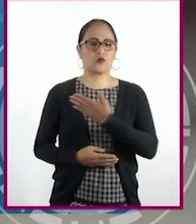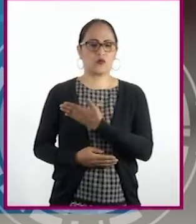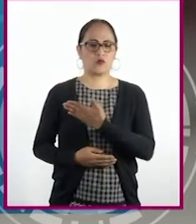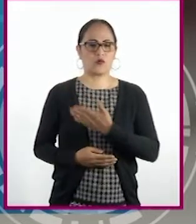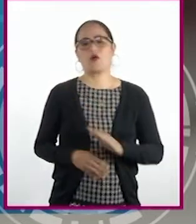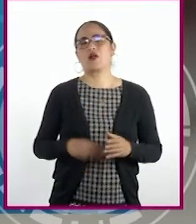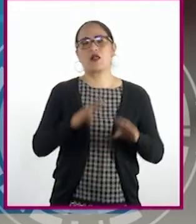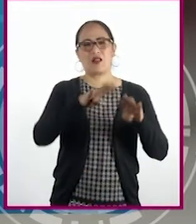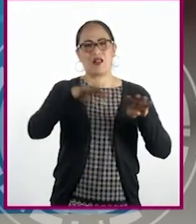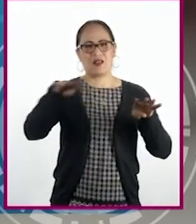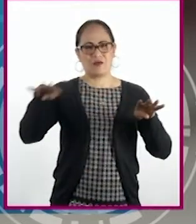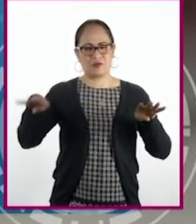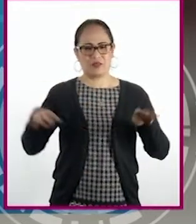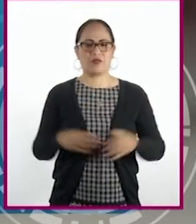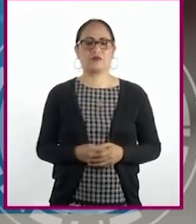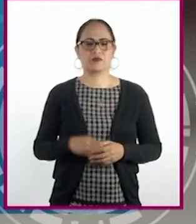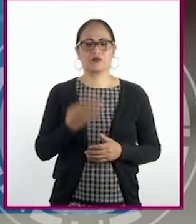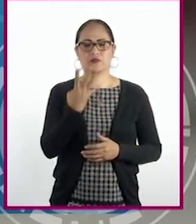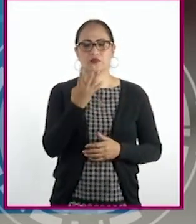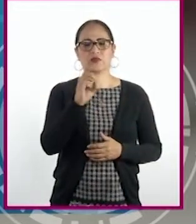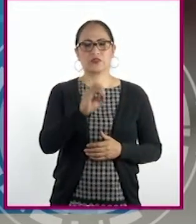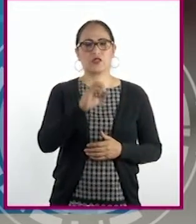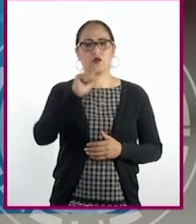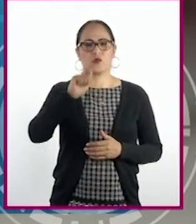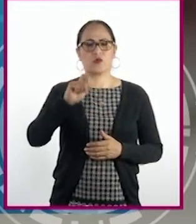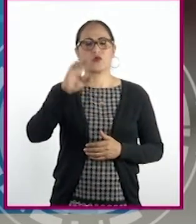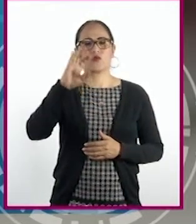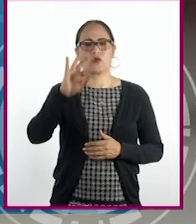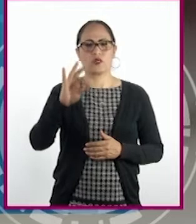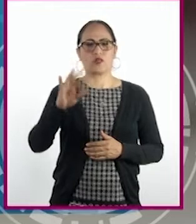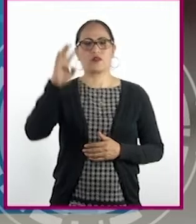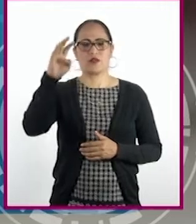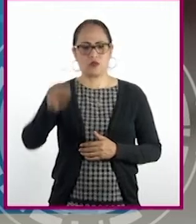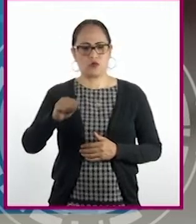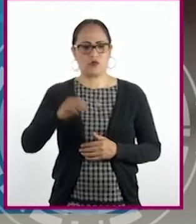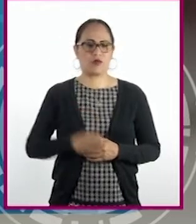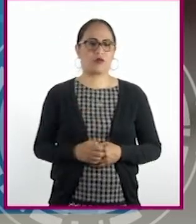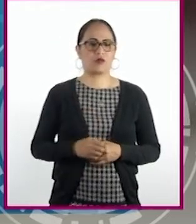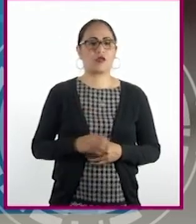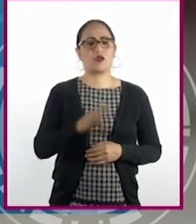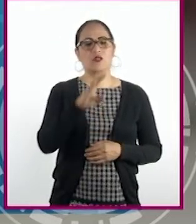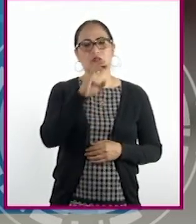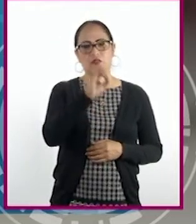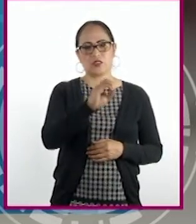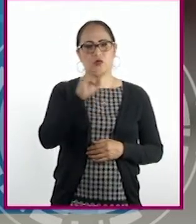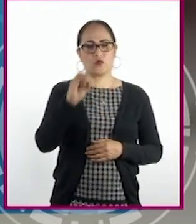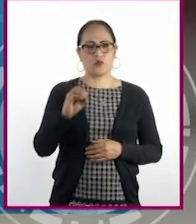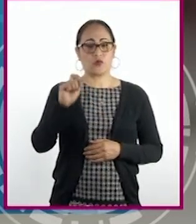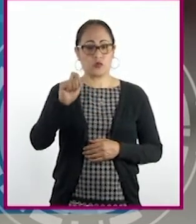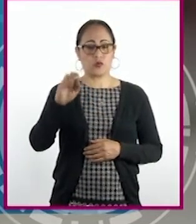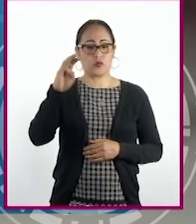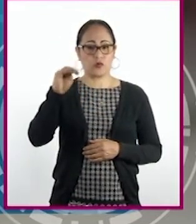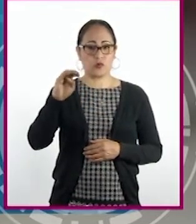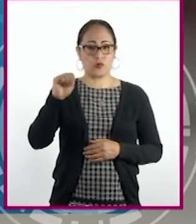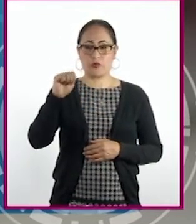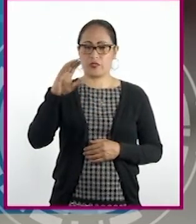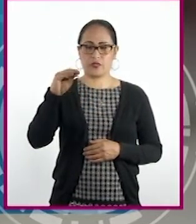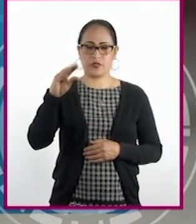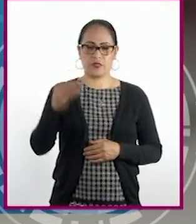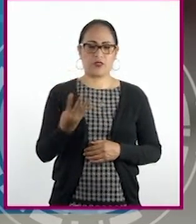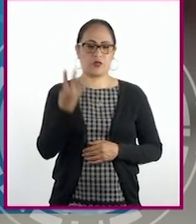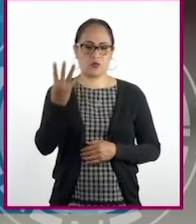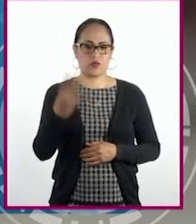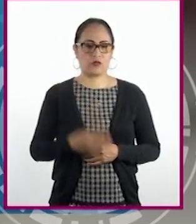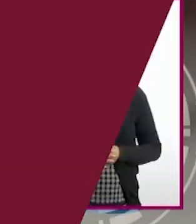ancho y 0.94 metros de largo, 4 tornillos para fijación de lámina con tuercas